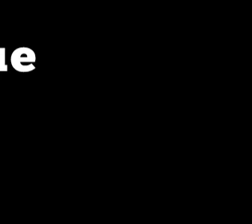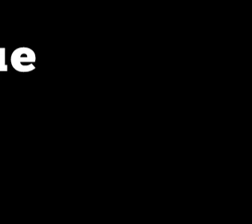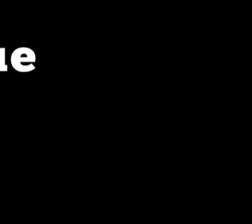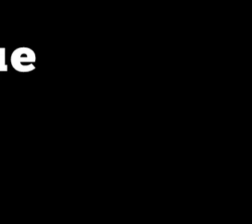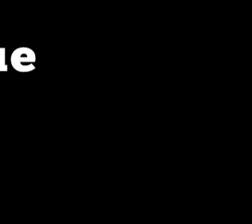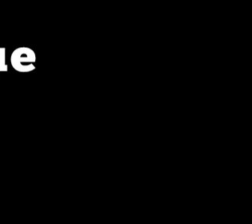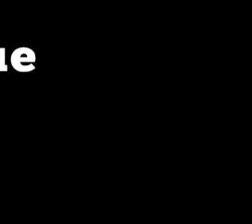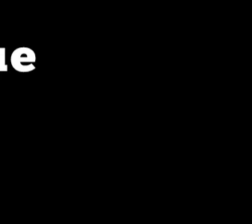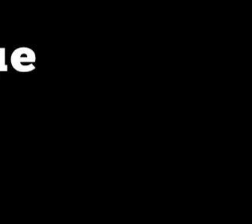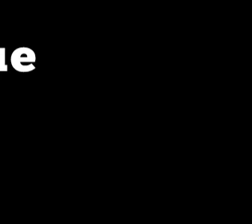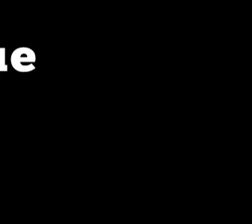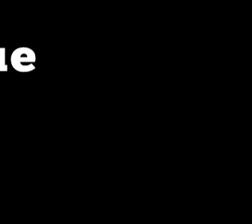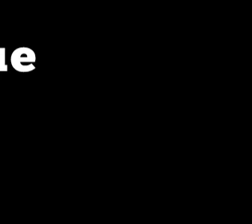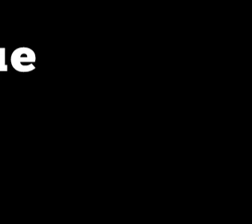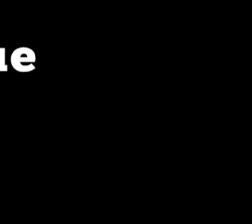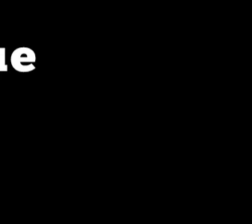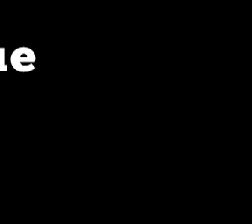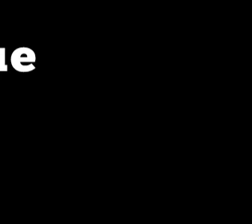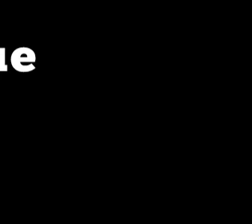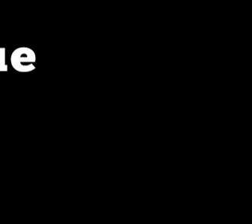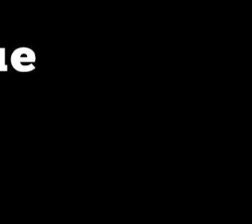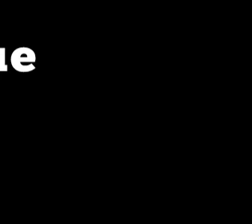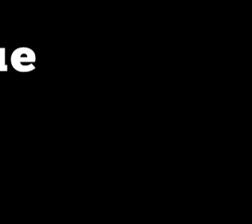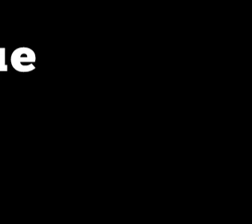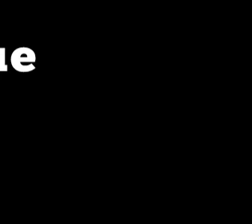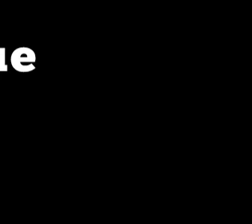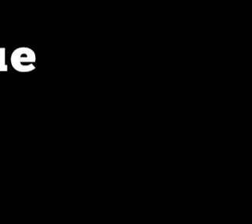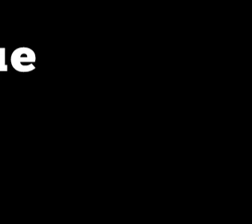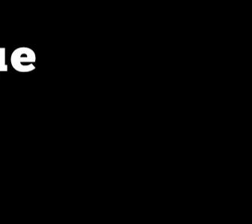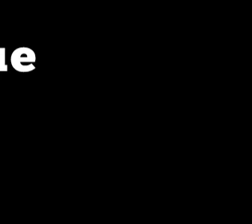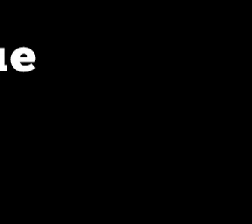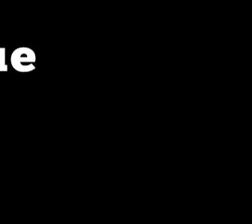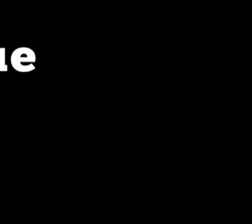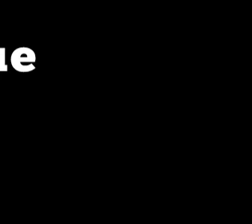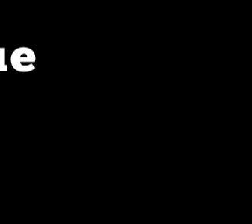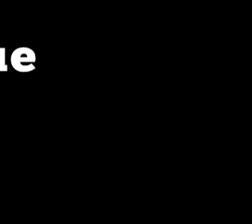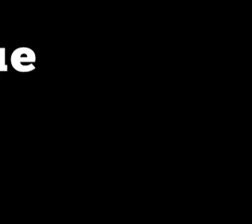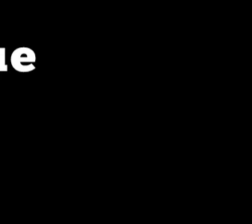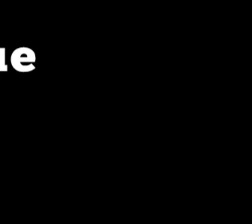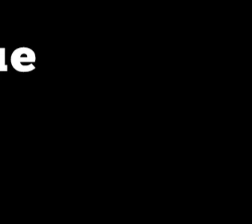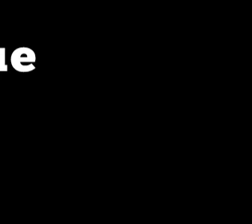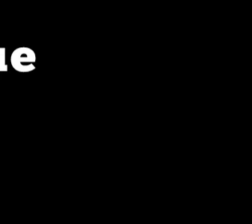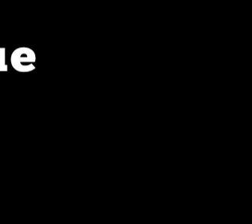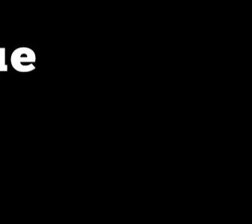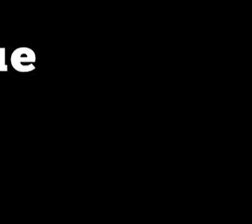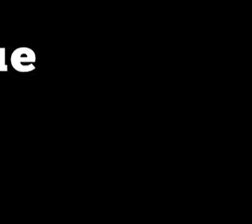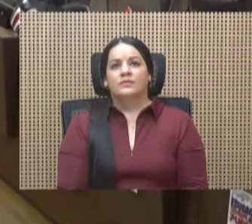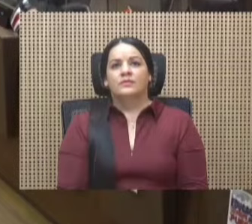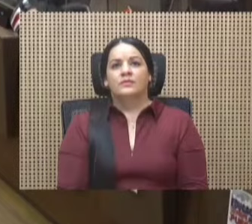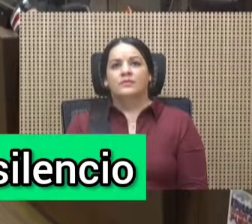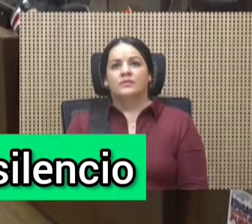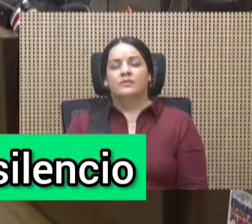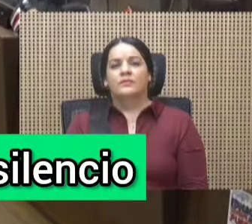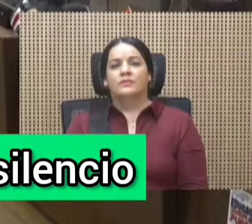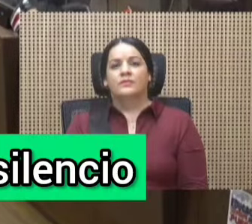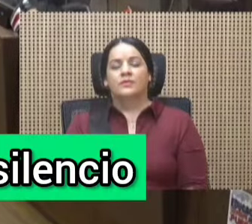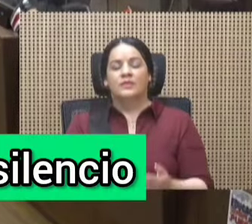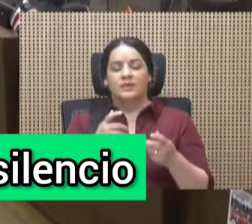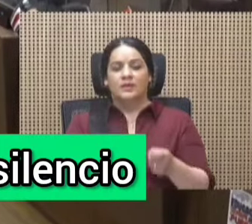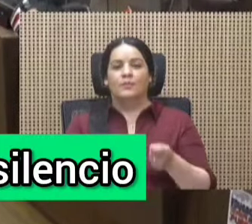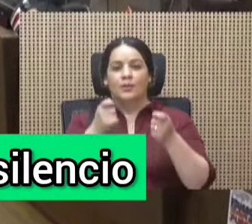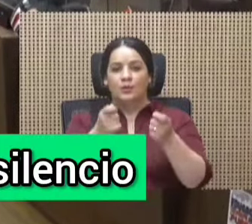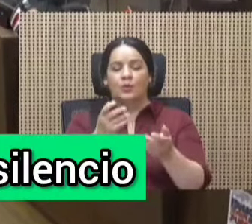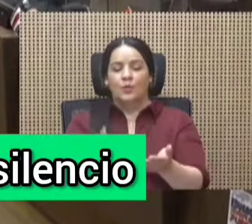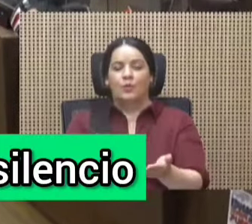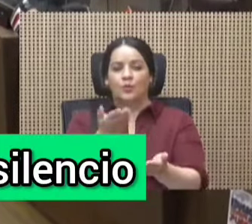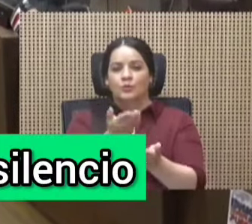bla de la primera y la segunda votación, recién se pusieron a debatir una que otra ley, pero... Se ha presentado una